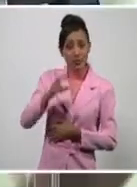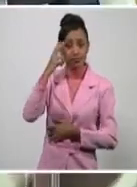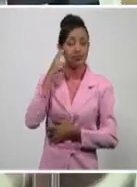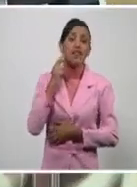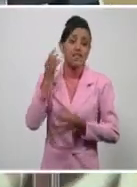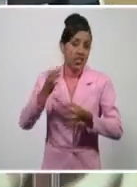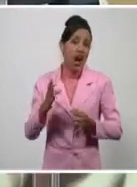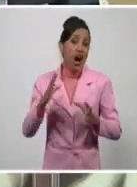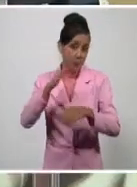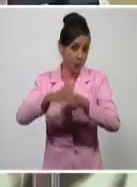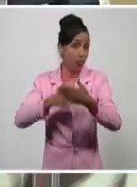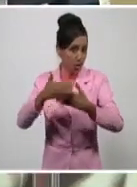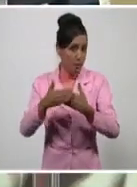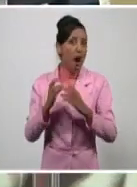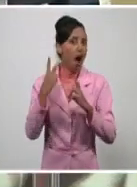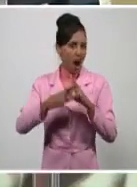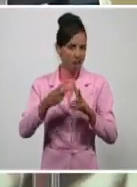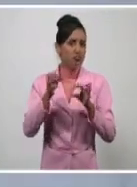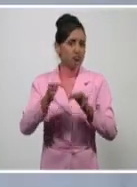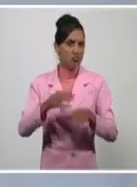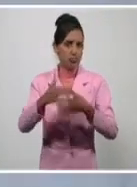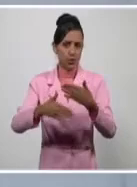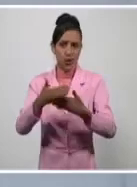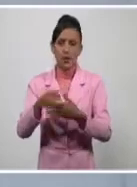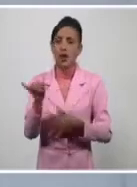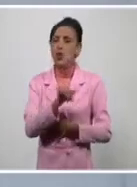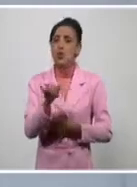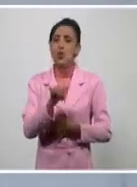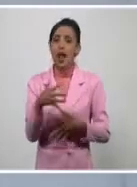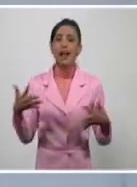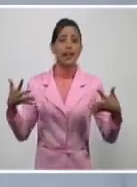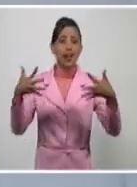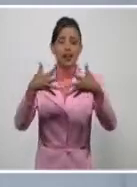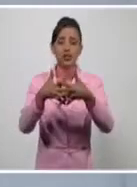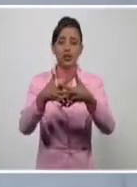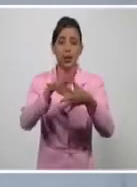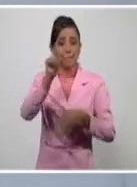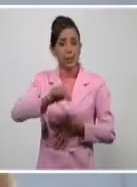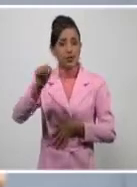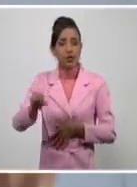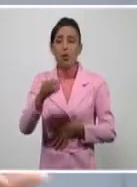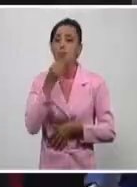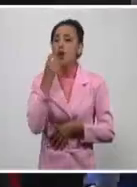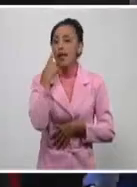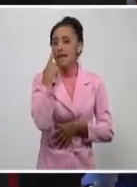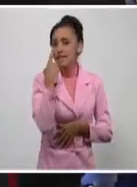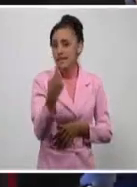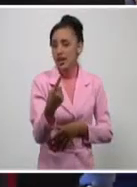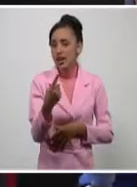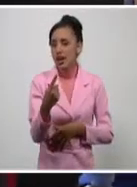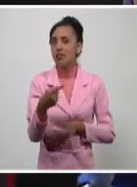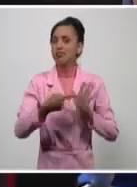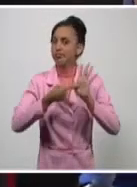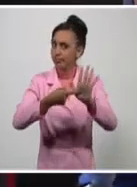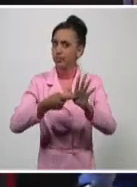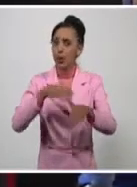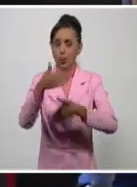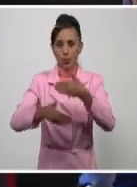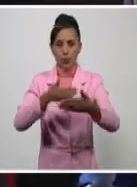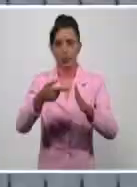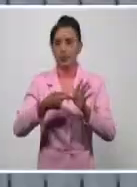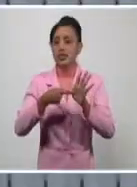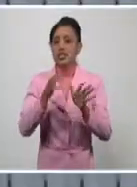innegable. También han existido los puentes para que la gente se vea, dilucidar los conflictos. O sea, siempre han estado